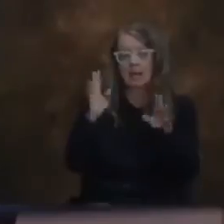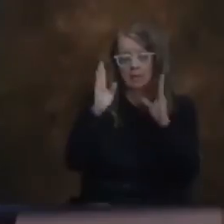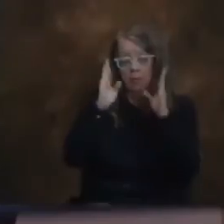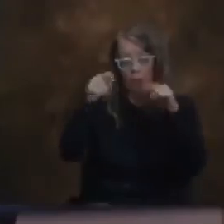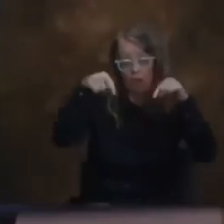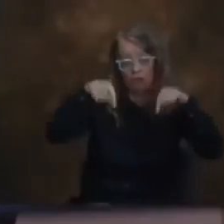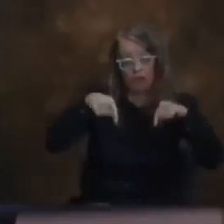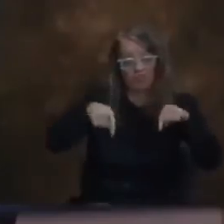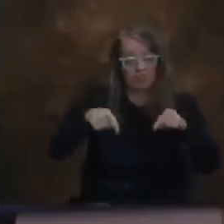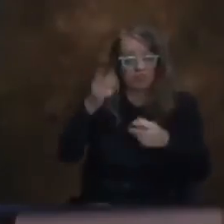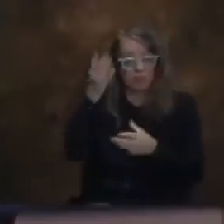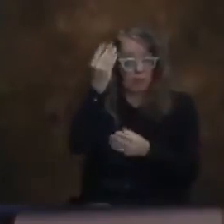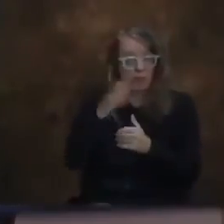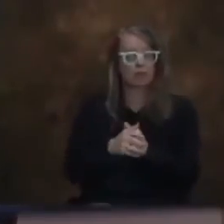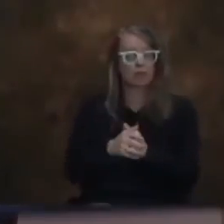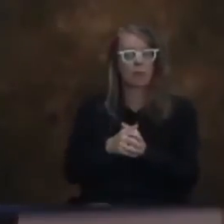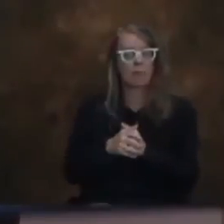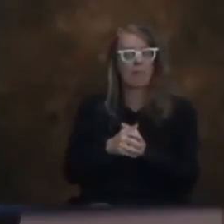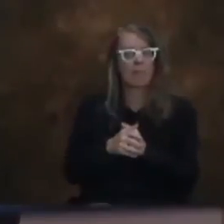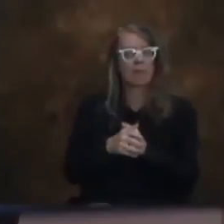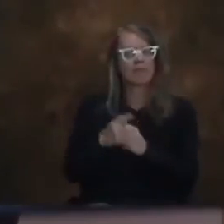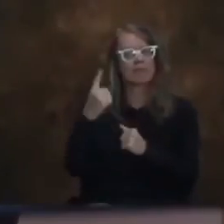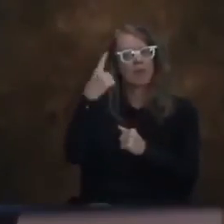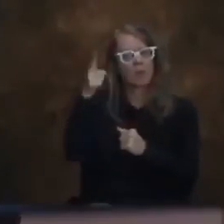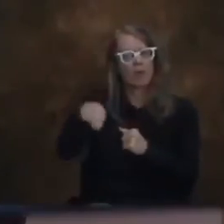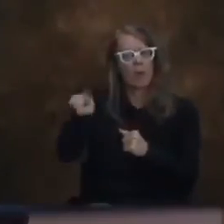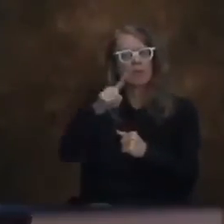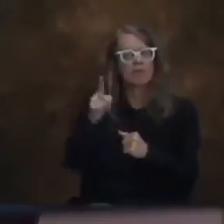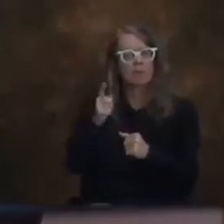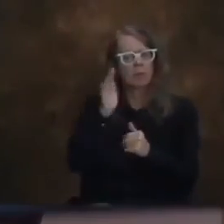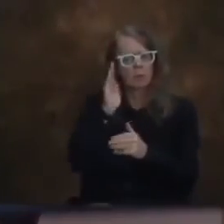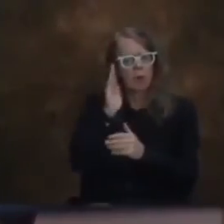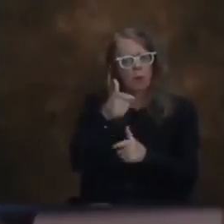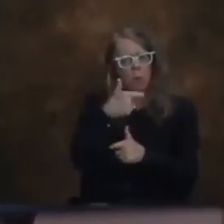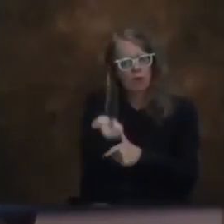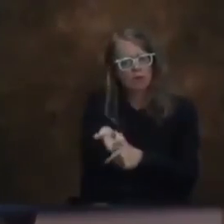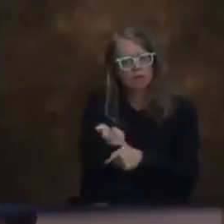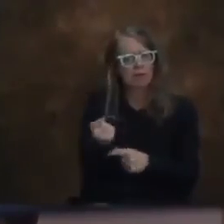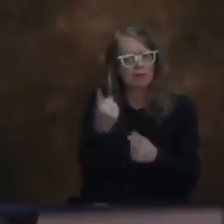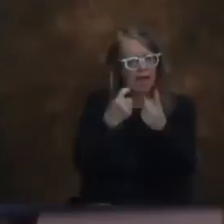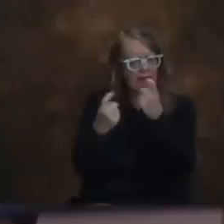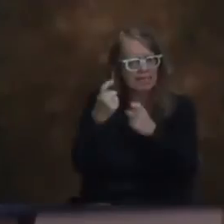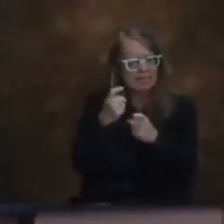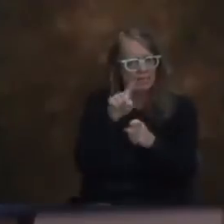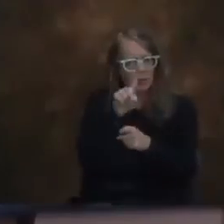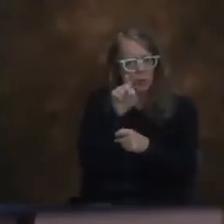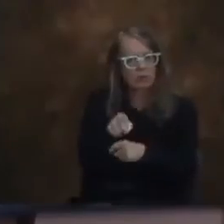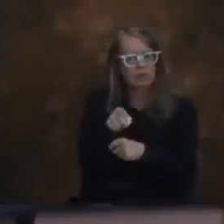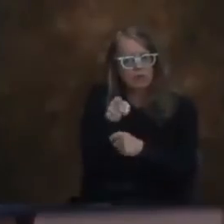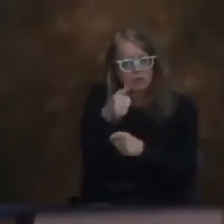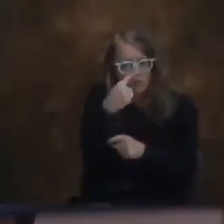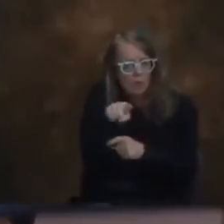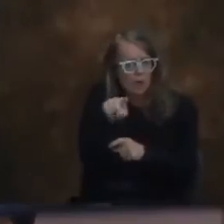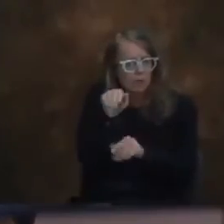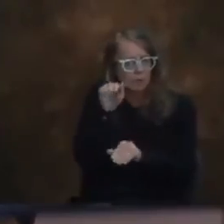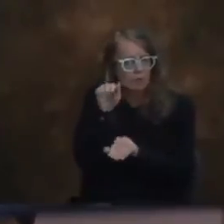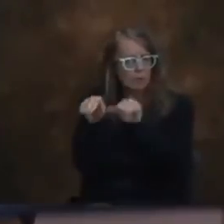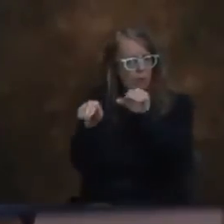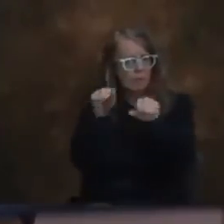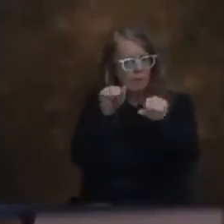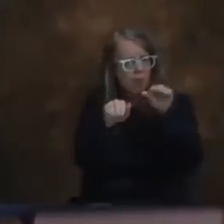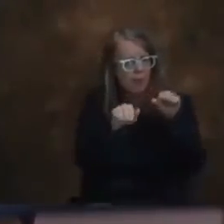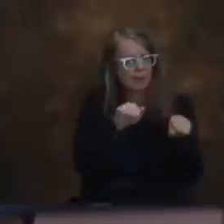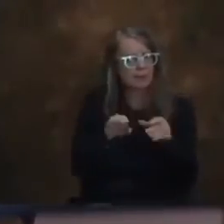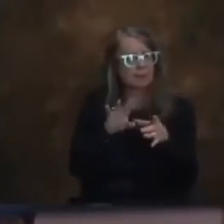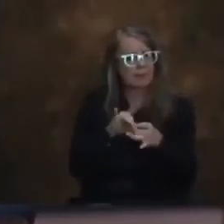esas reuniones para los que tienen esas preguntas podría recordar cuál es el proceso